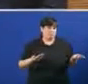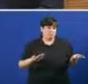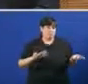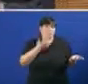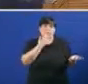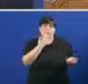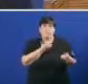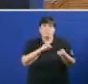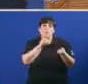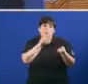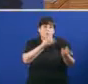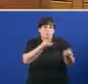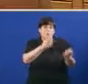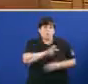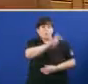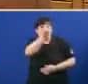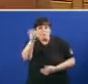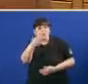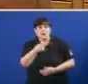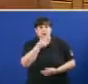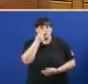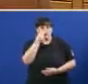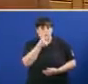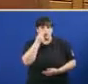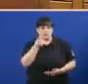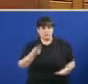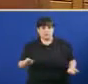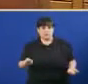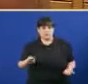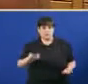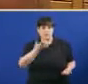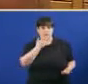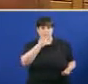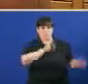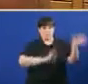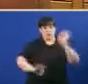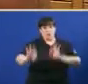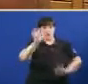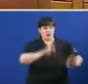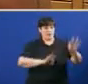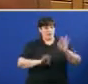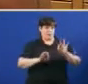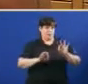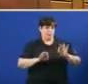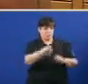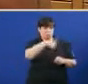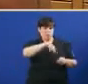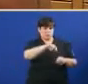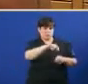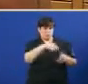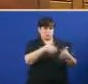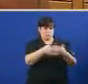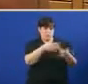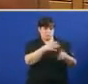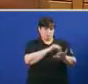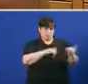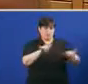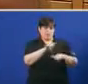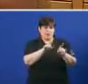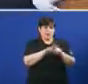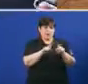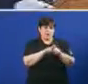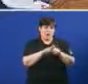outra información tamén de unha organización que vostedes manexan xunto con outros partidos, a Federación para a Defensa da Sanidade